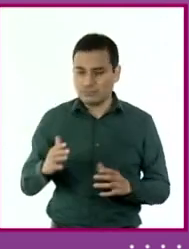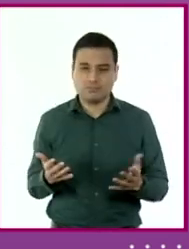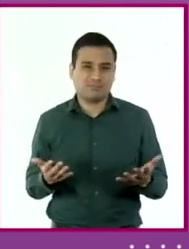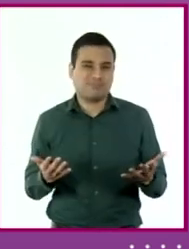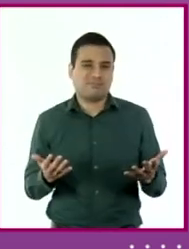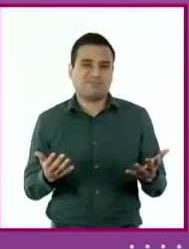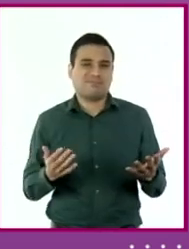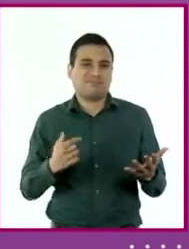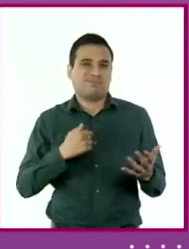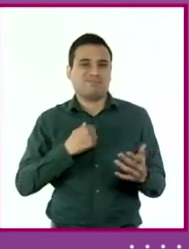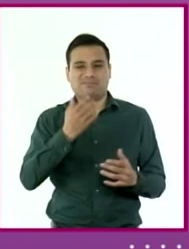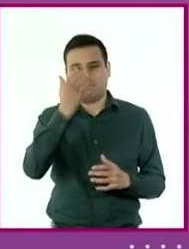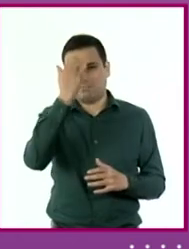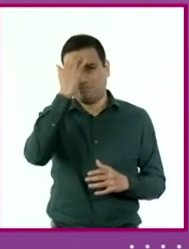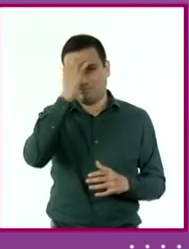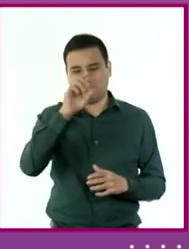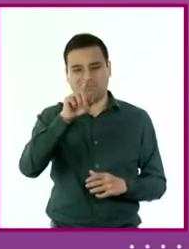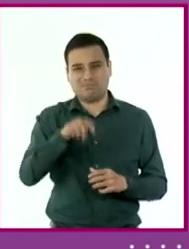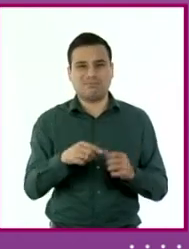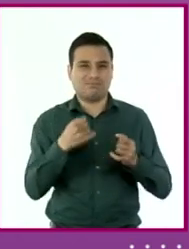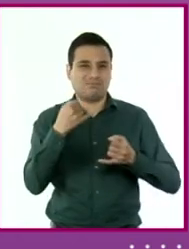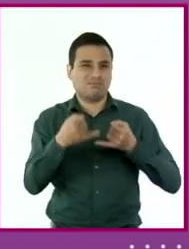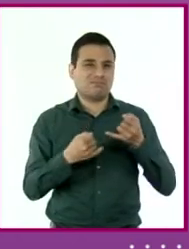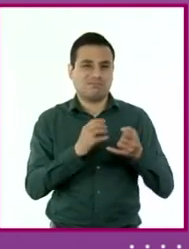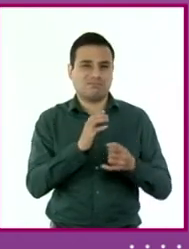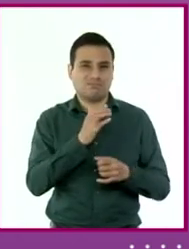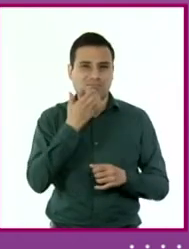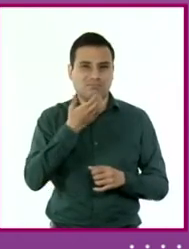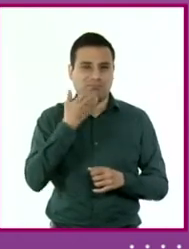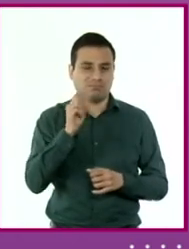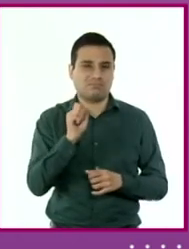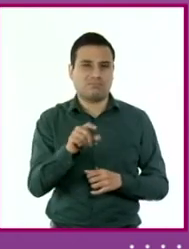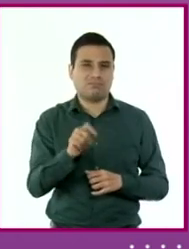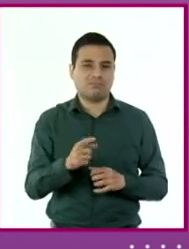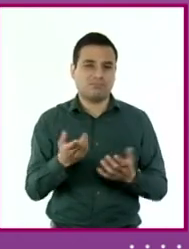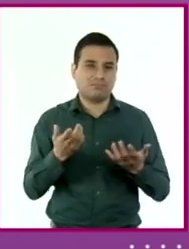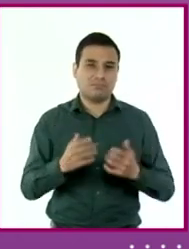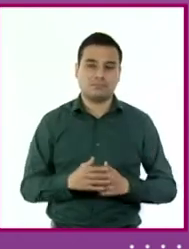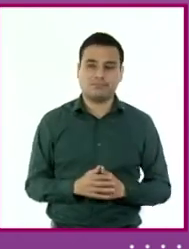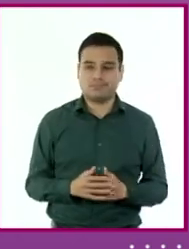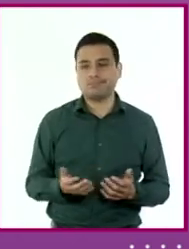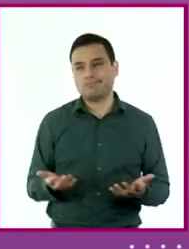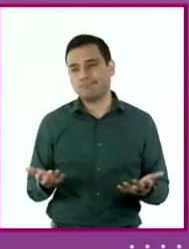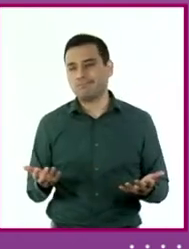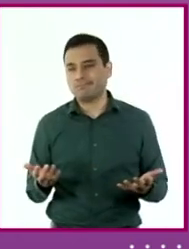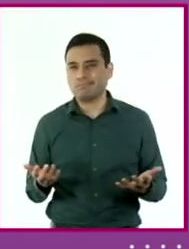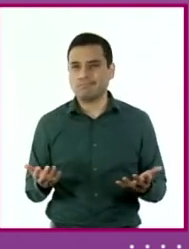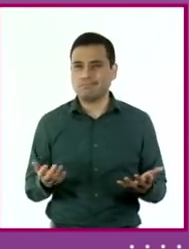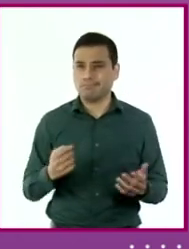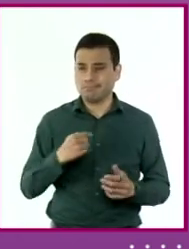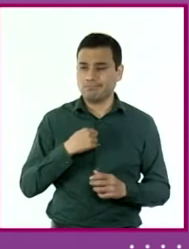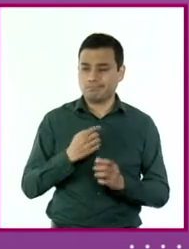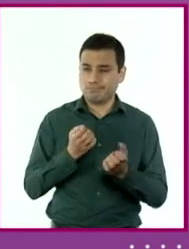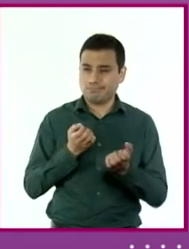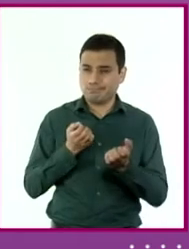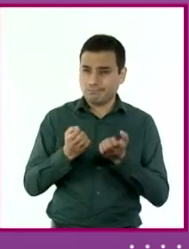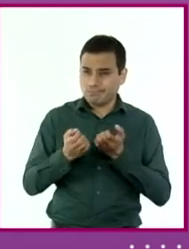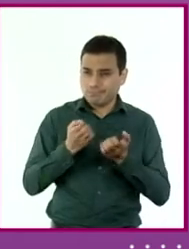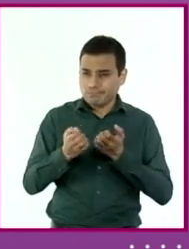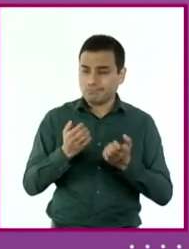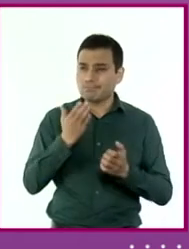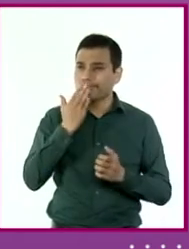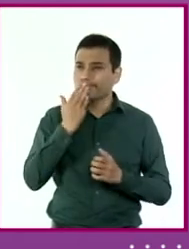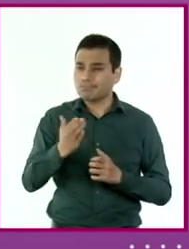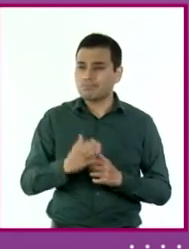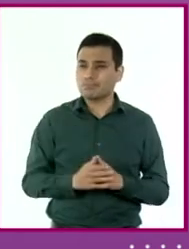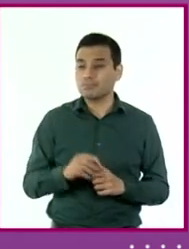adivina para saber en qué pasas tu tiempo. Ay, pues por lo menos hago ejercicio y no me paso